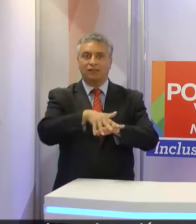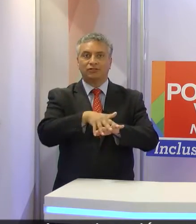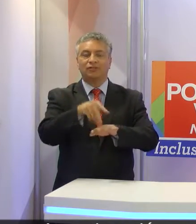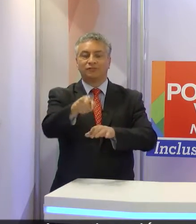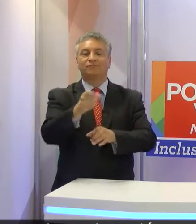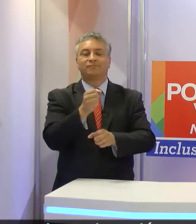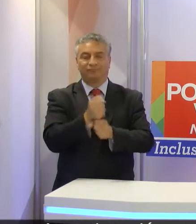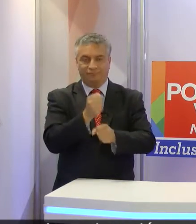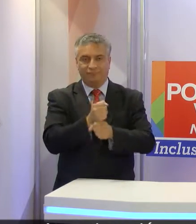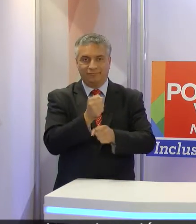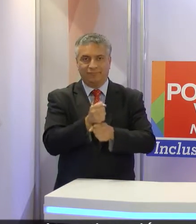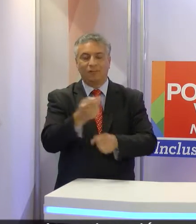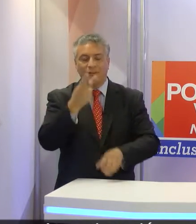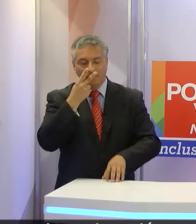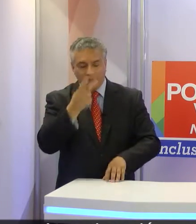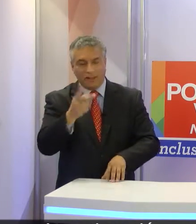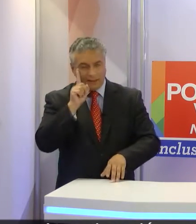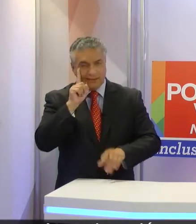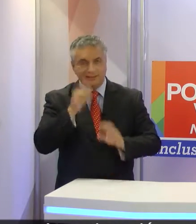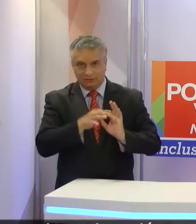continuación, conocemos su historia.